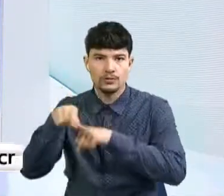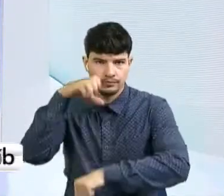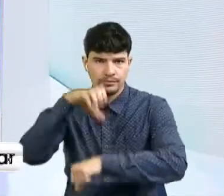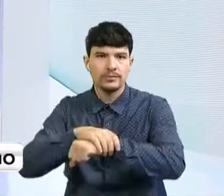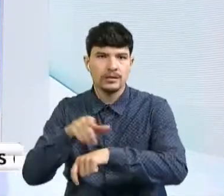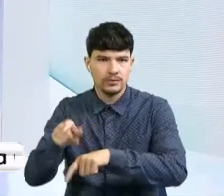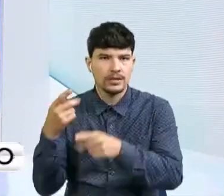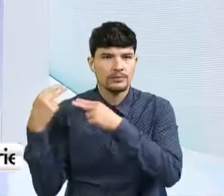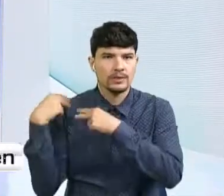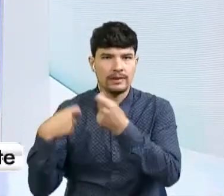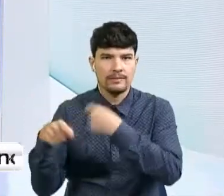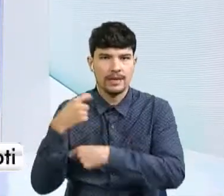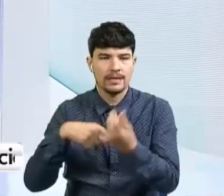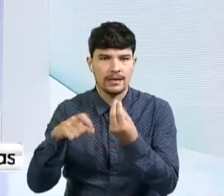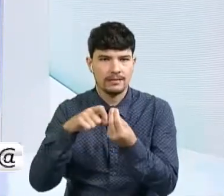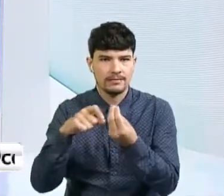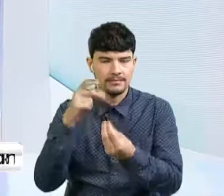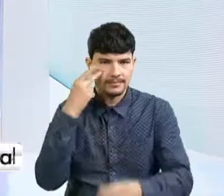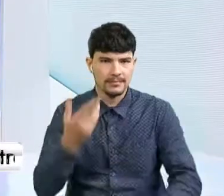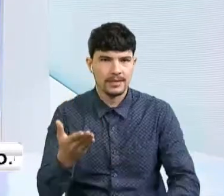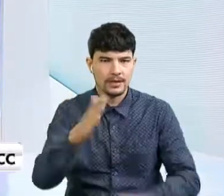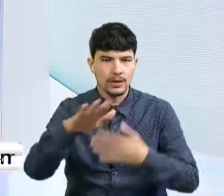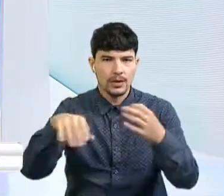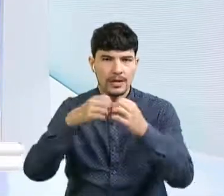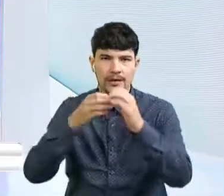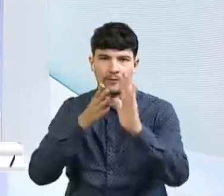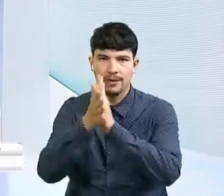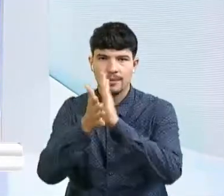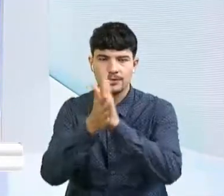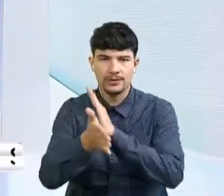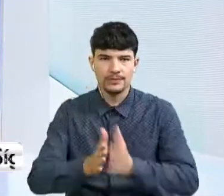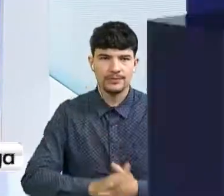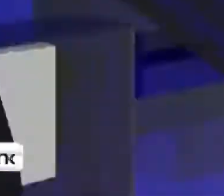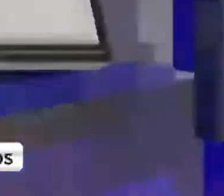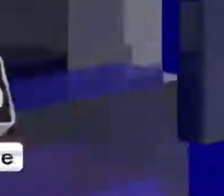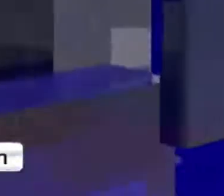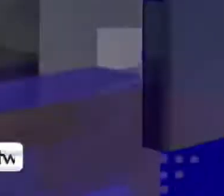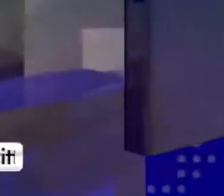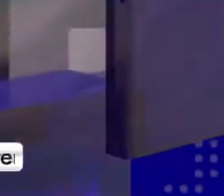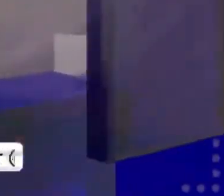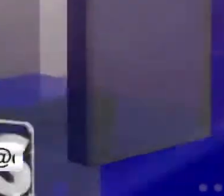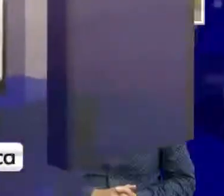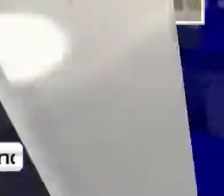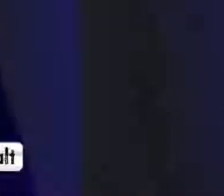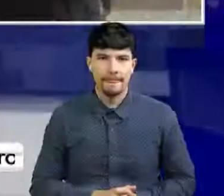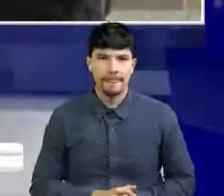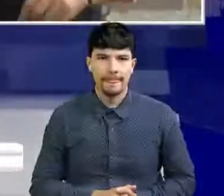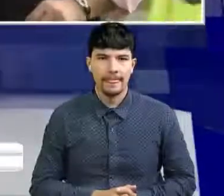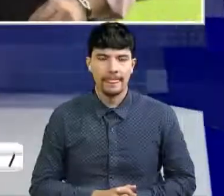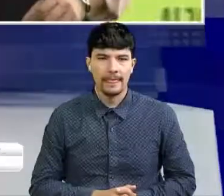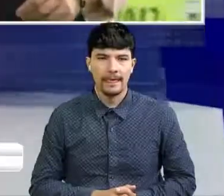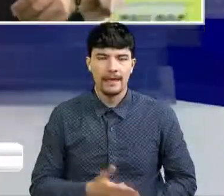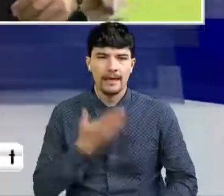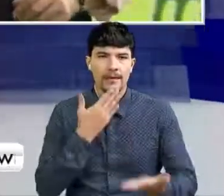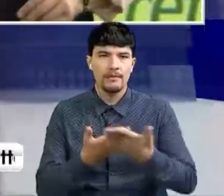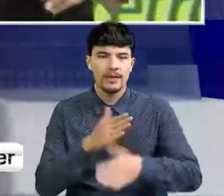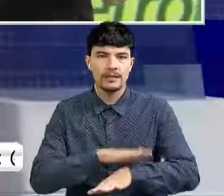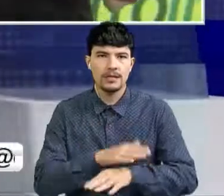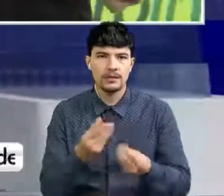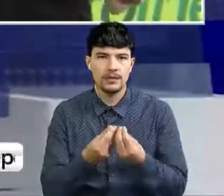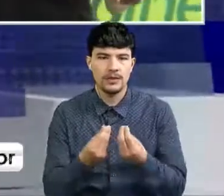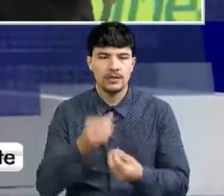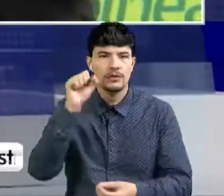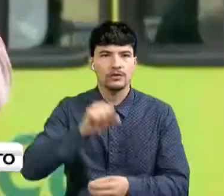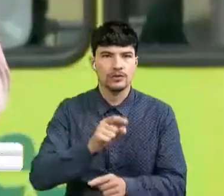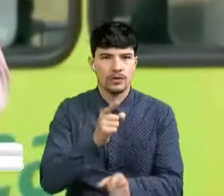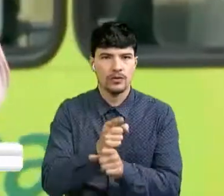ampliación de esa importante noticia con nuestro compañero eduardo pinilla eduard muy buenas tardes adelante buenas tardes compañeros pues